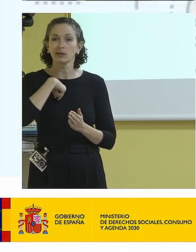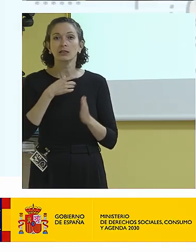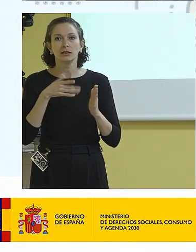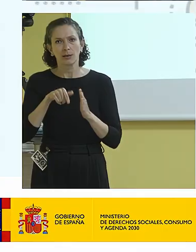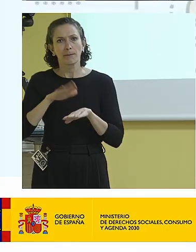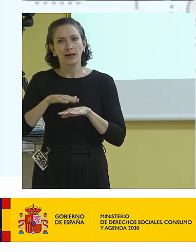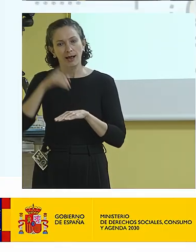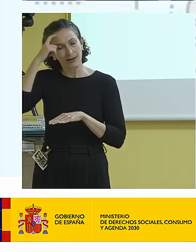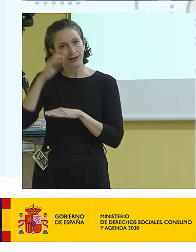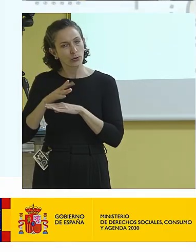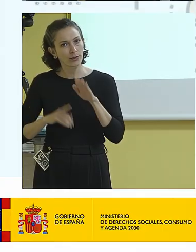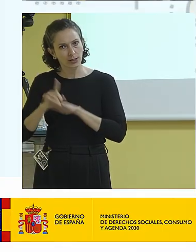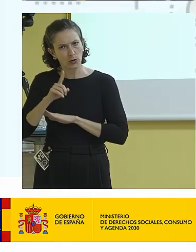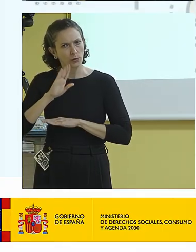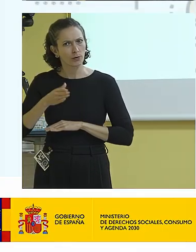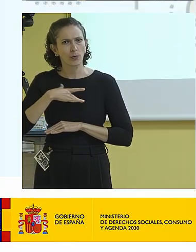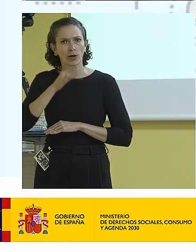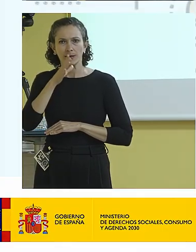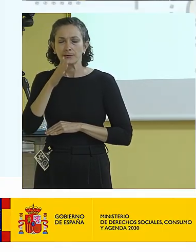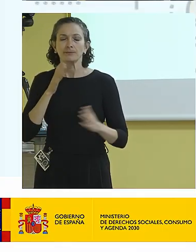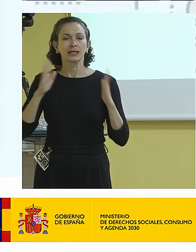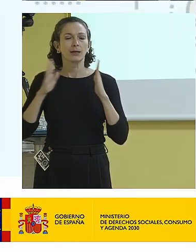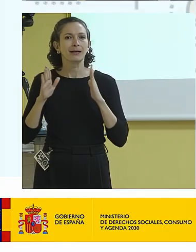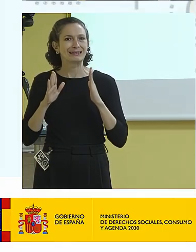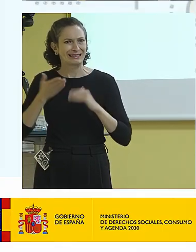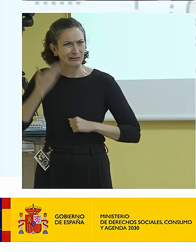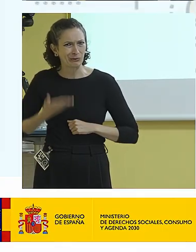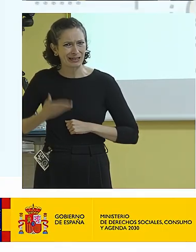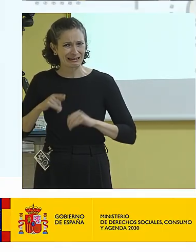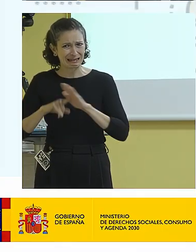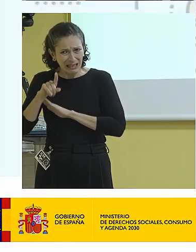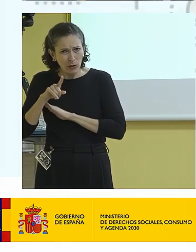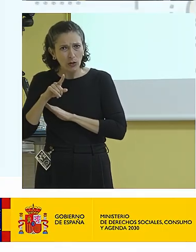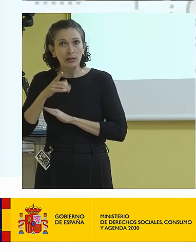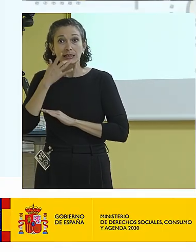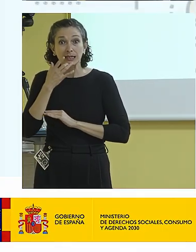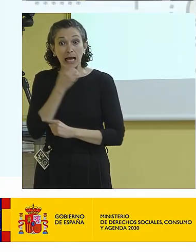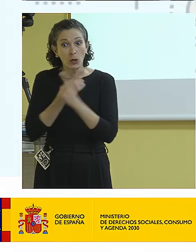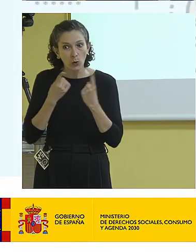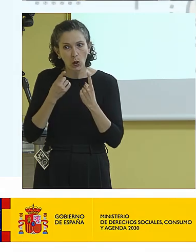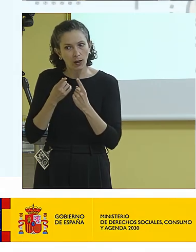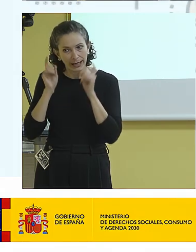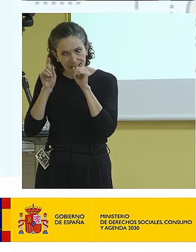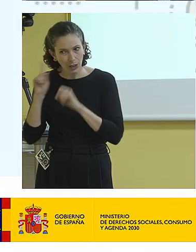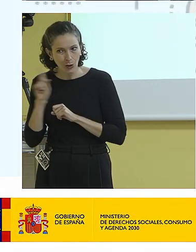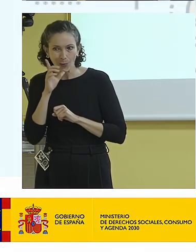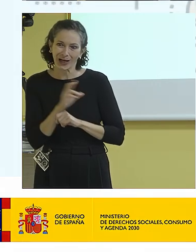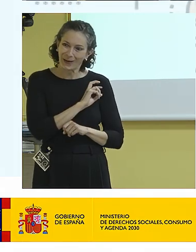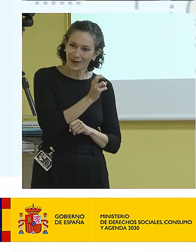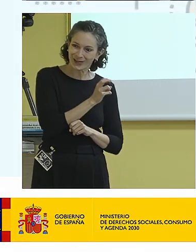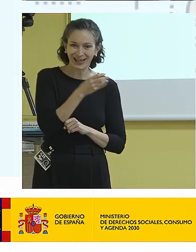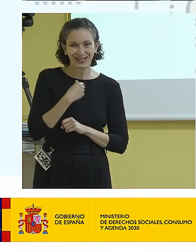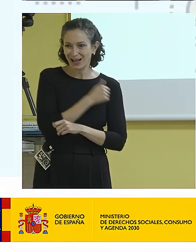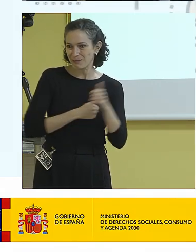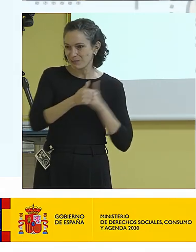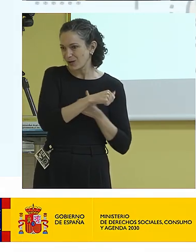neurodesarrollo, porque en etapas de periodos críticos, sobre todo de periodos sensibles del desarrollo, el no enseñar ciertas cosas porque estás poniendo otra por medio, ya